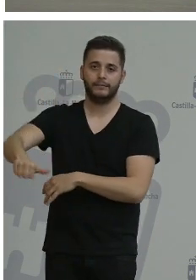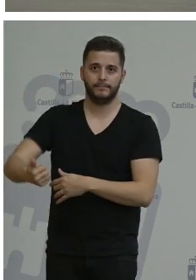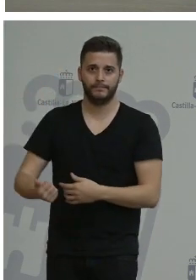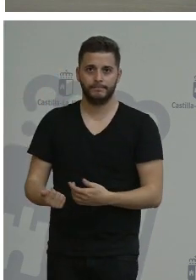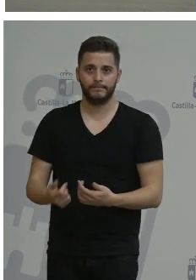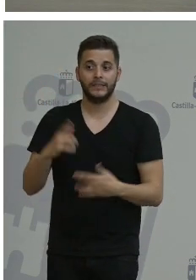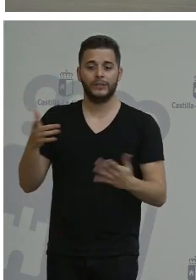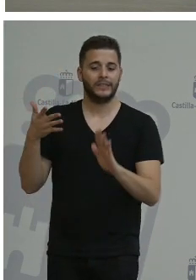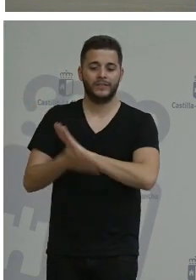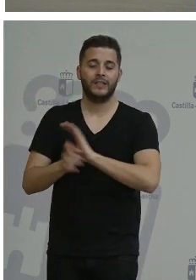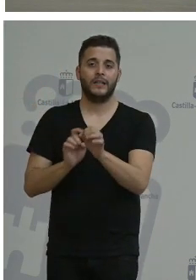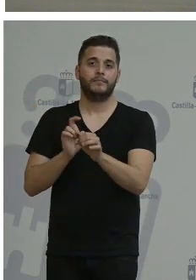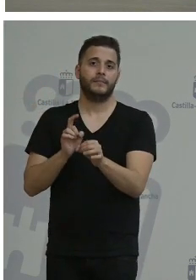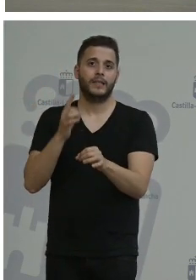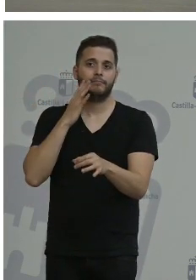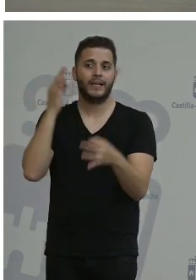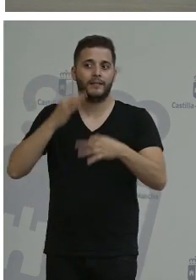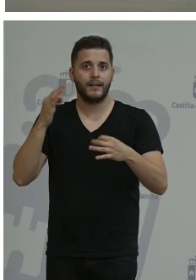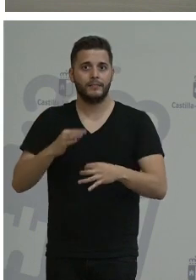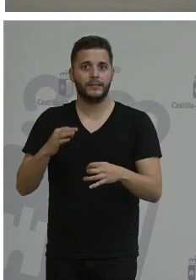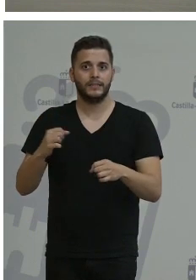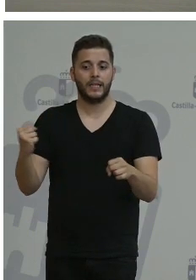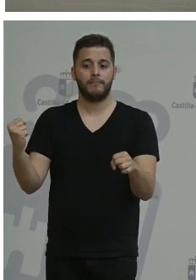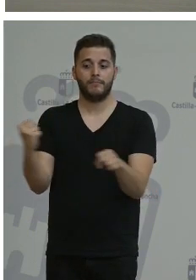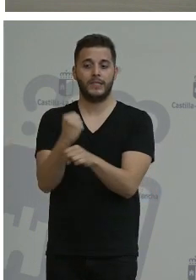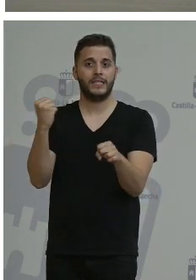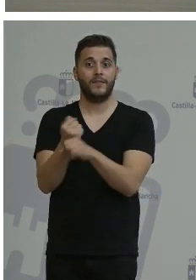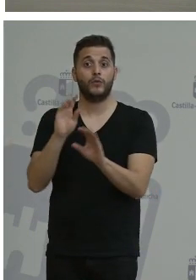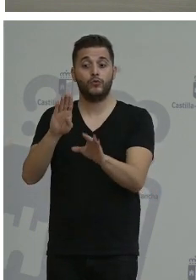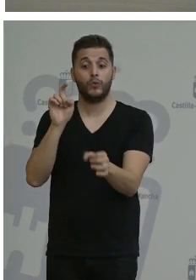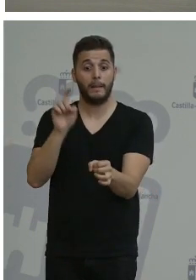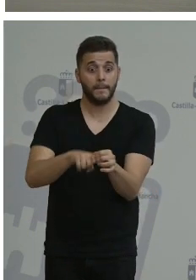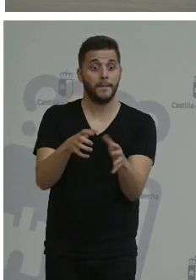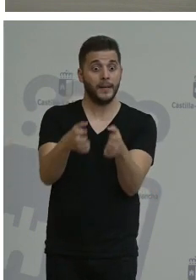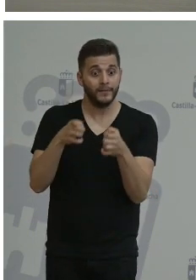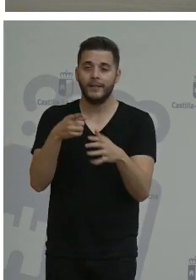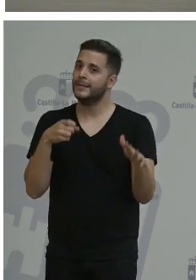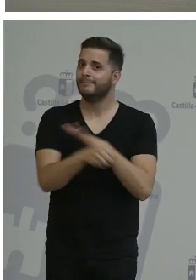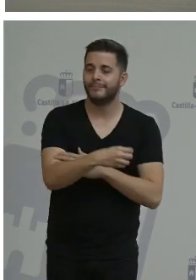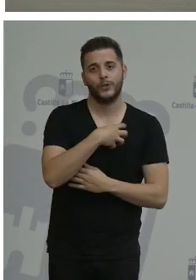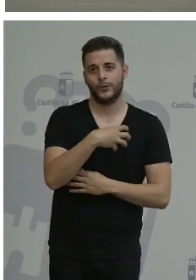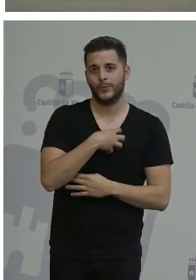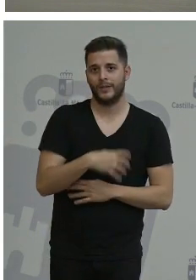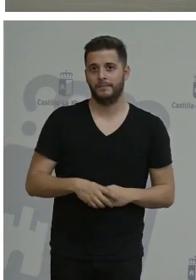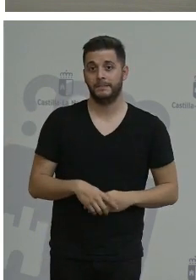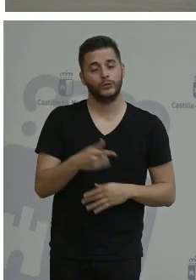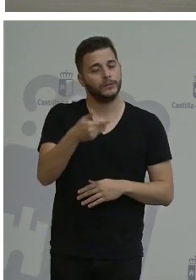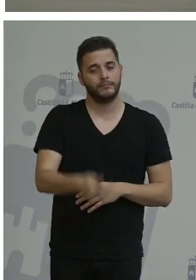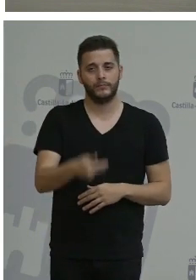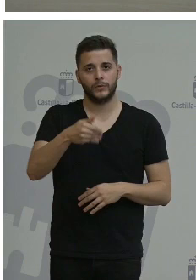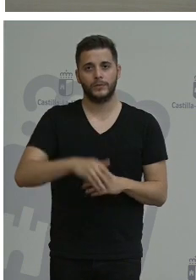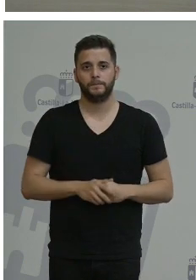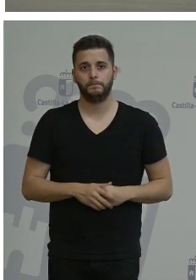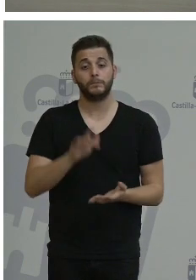puede acceder a tomar posesión de la plaza que ha aprobado. Esto es importante. Por tanto, aquí el